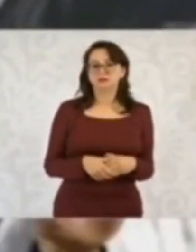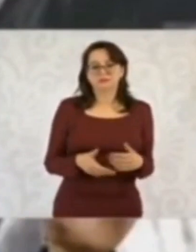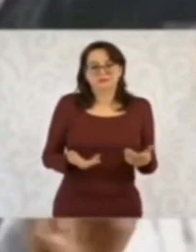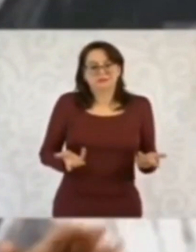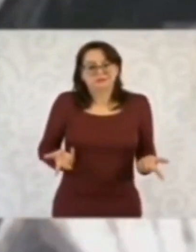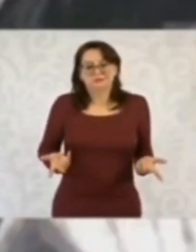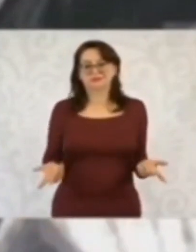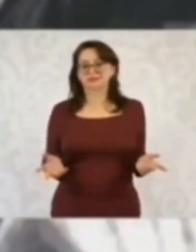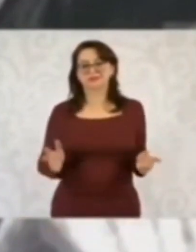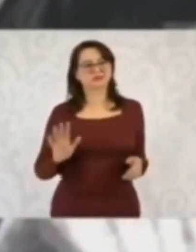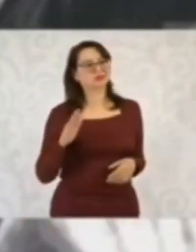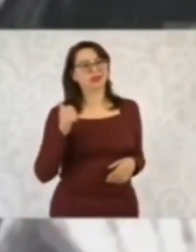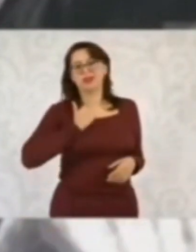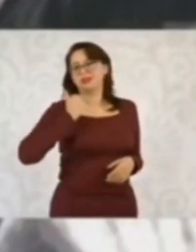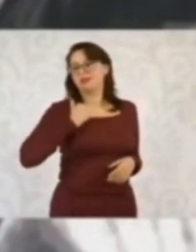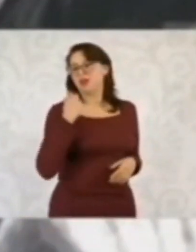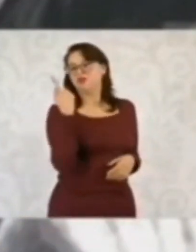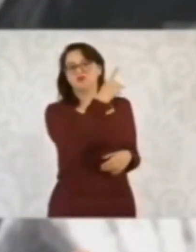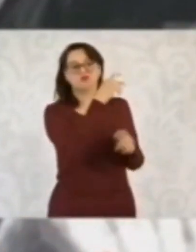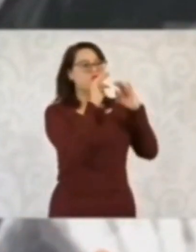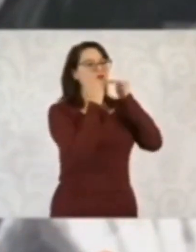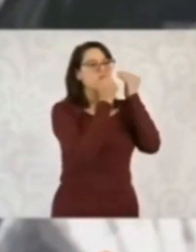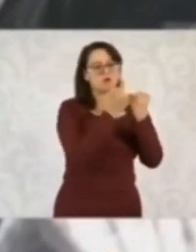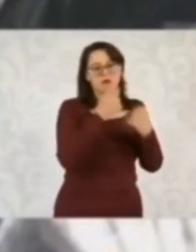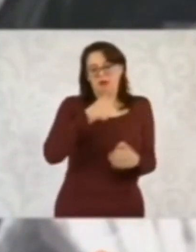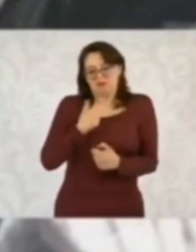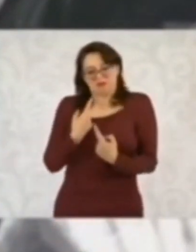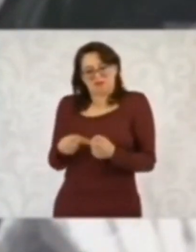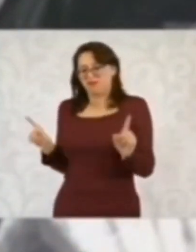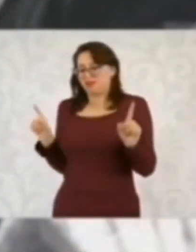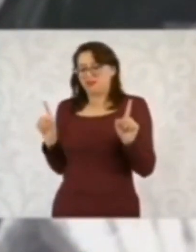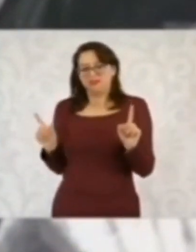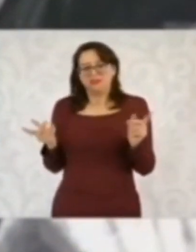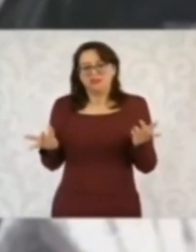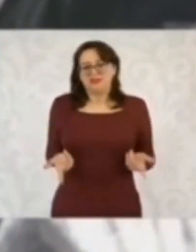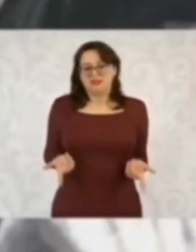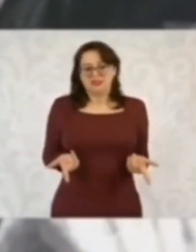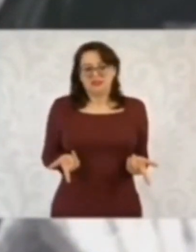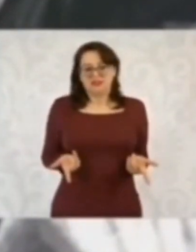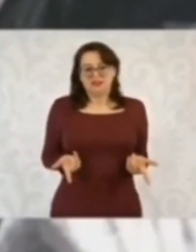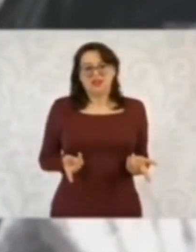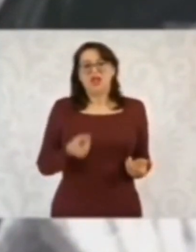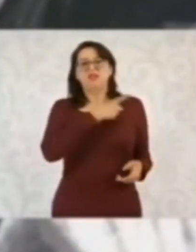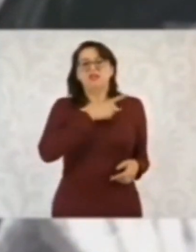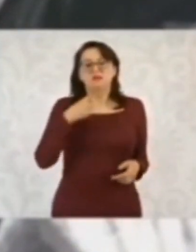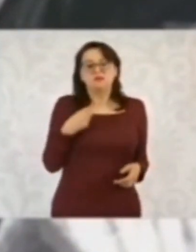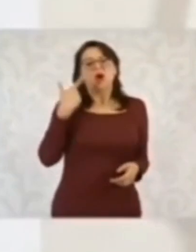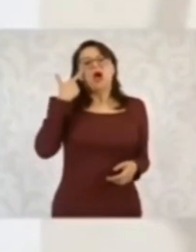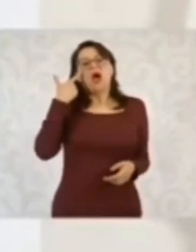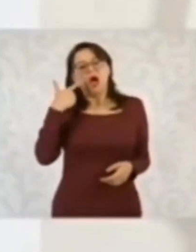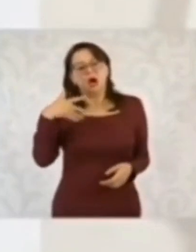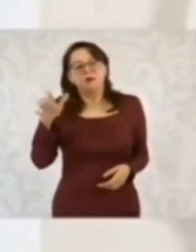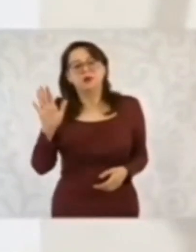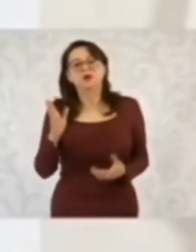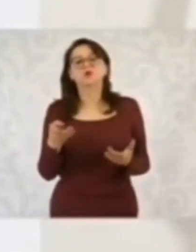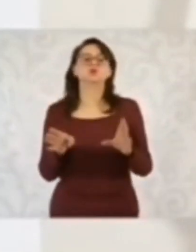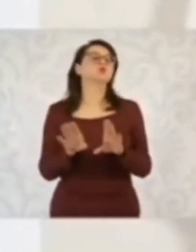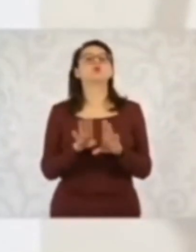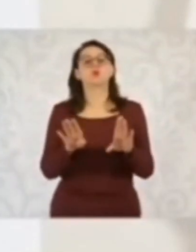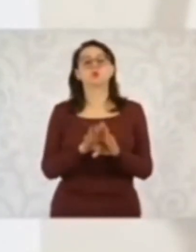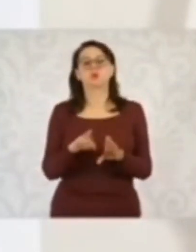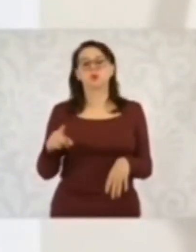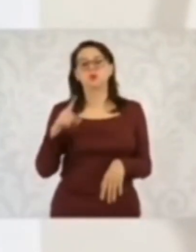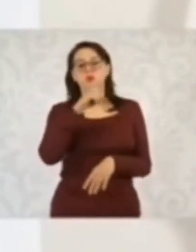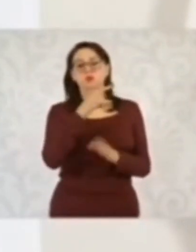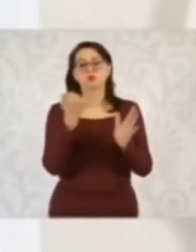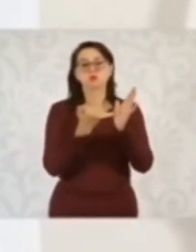Bueno, ellos tienen su estrategia, nosotros la nuestra. Ahora, valdría la pena que se viera a partir de cuándo es que se deciden